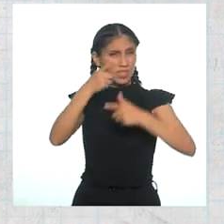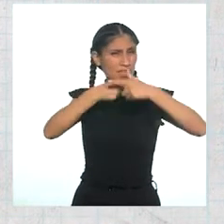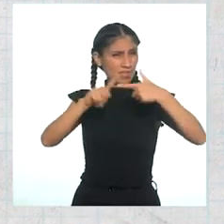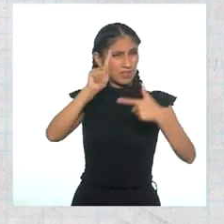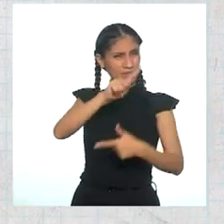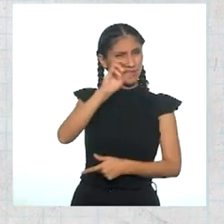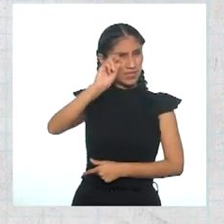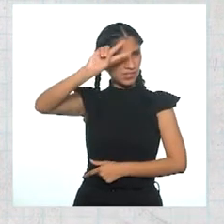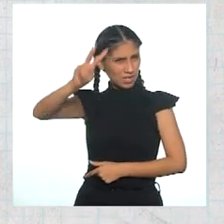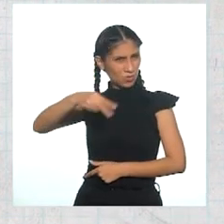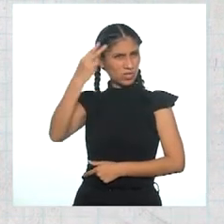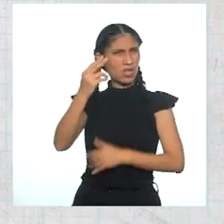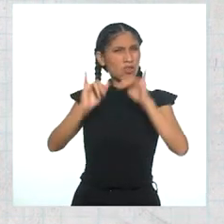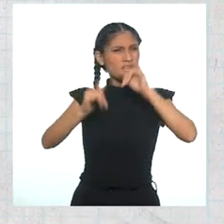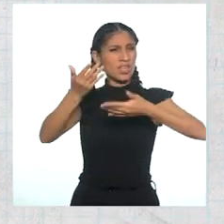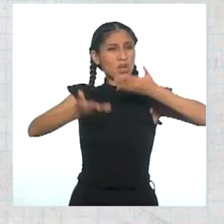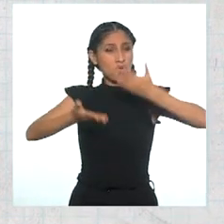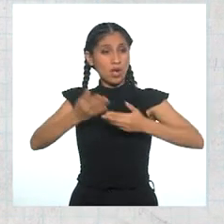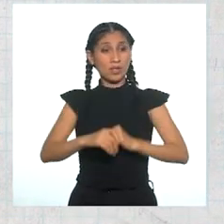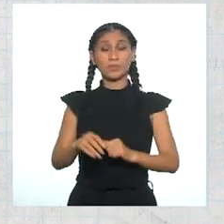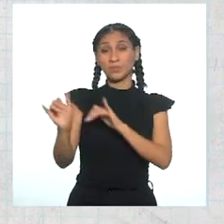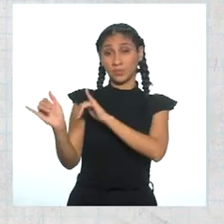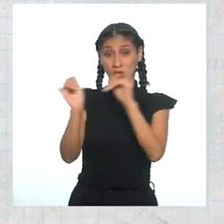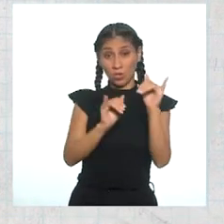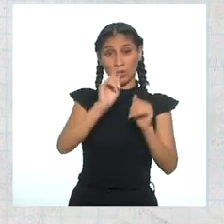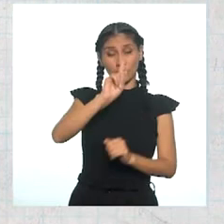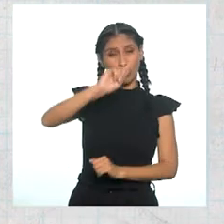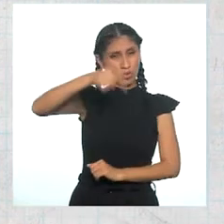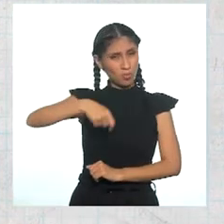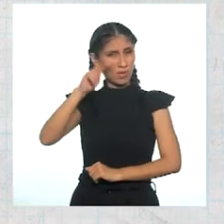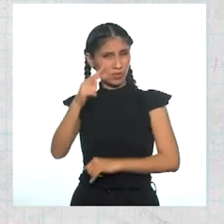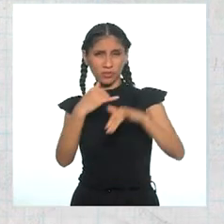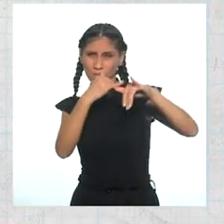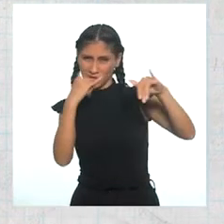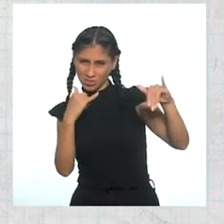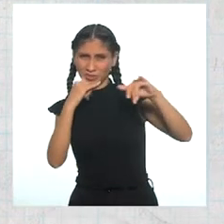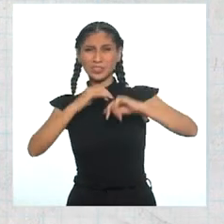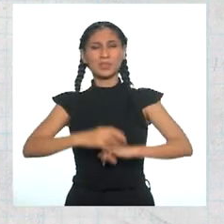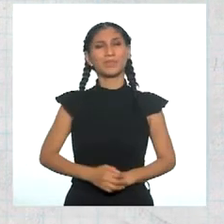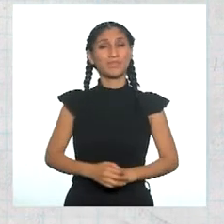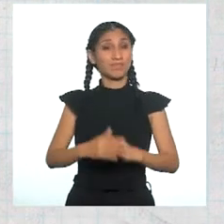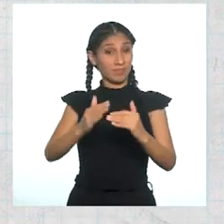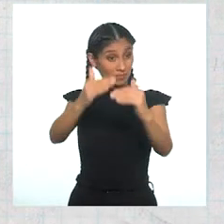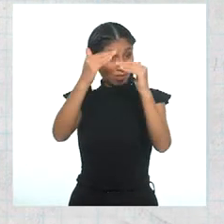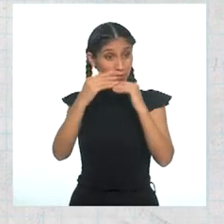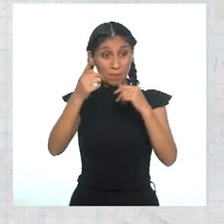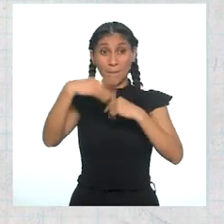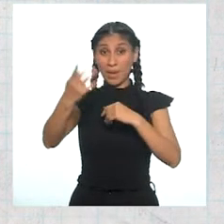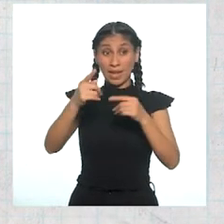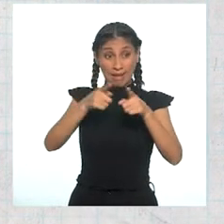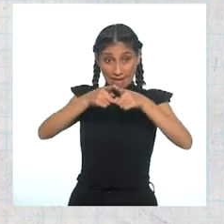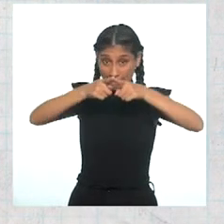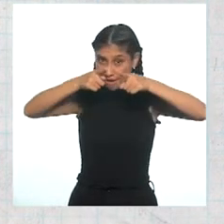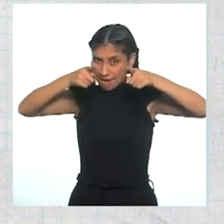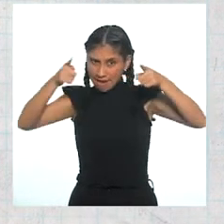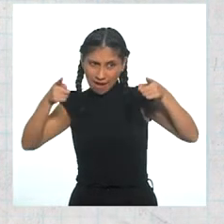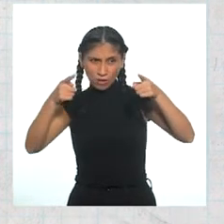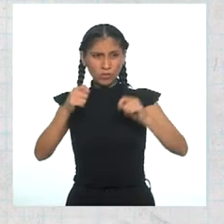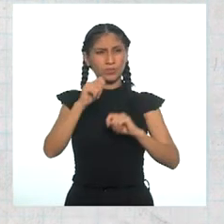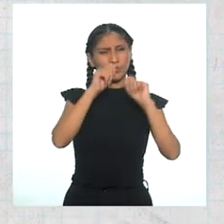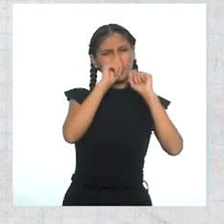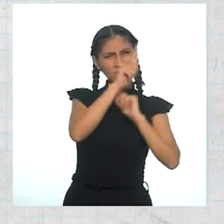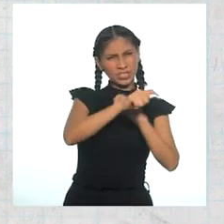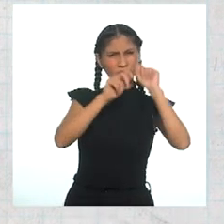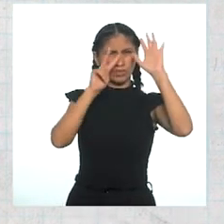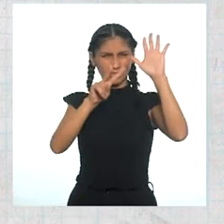al cuadrado y obtenemos que el ancho del rectángulo mide 1,2 metros. Para el largo, dividimos 170